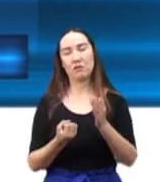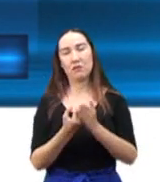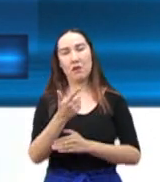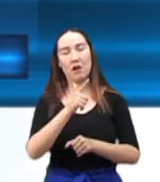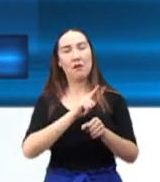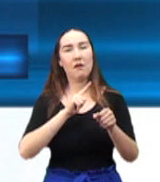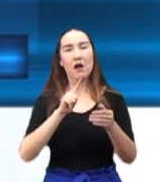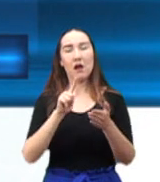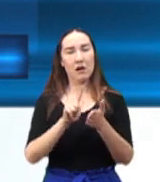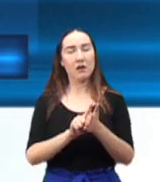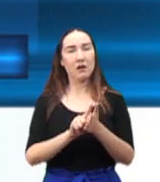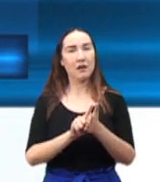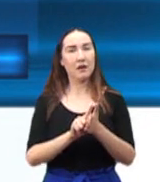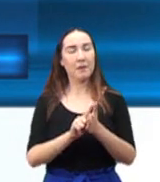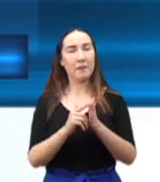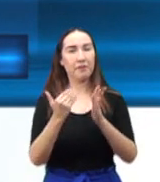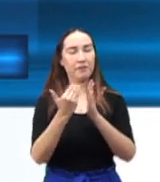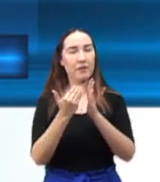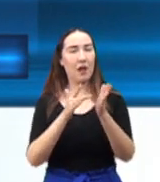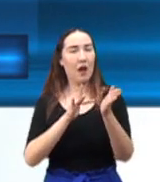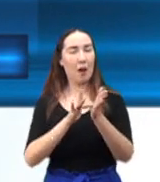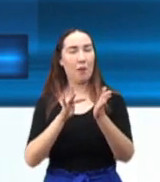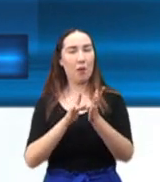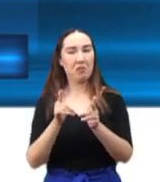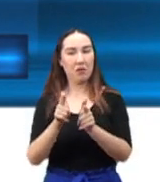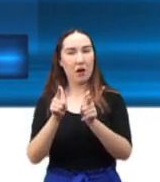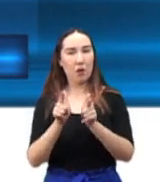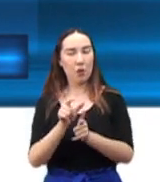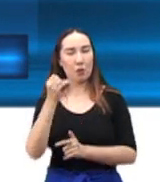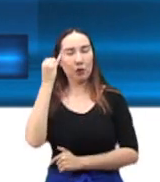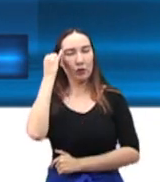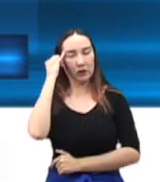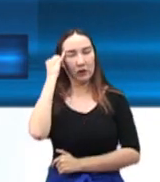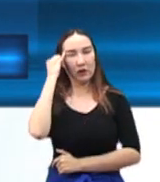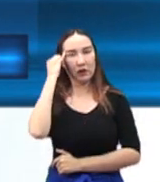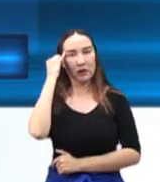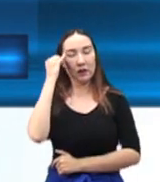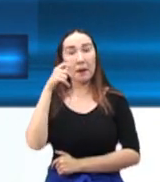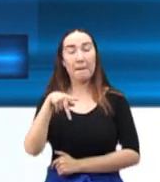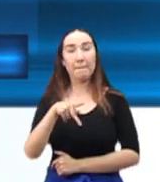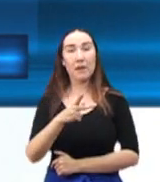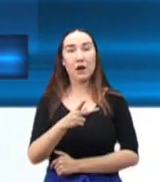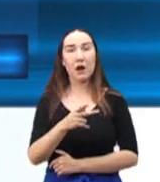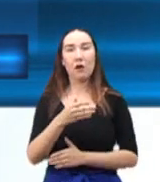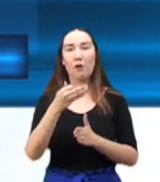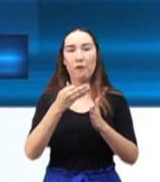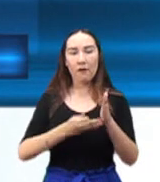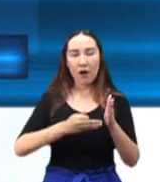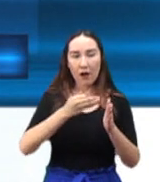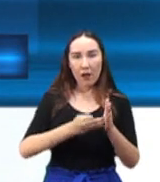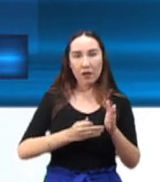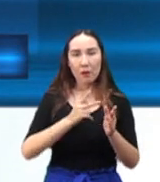acciones afirmativas en pro de las comunidades y pueblos indígenas. Pero ante la falta de consulta,